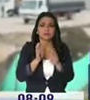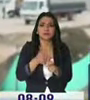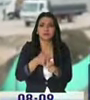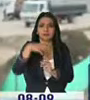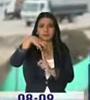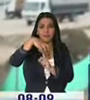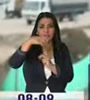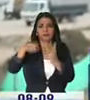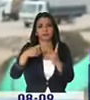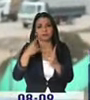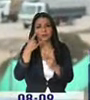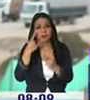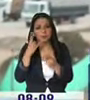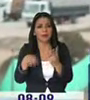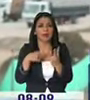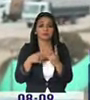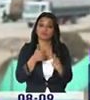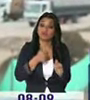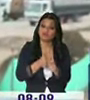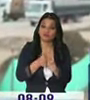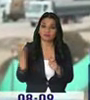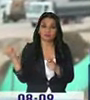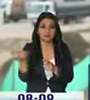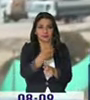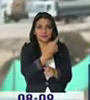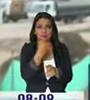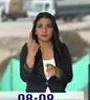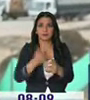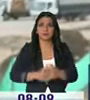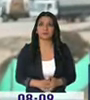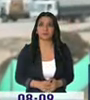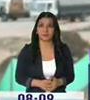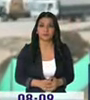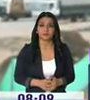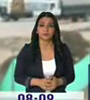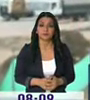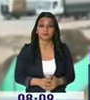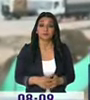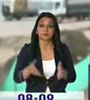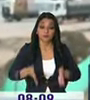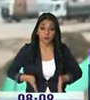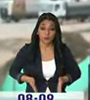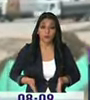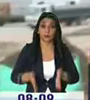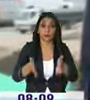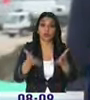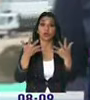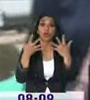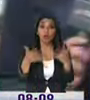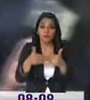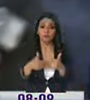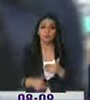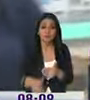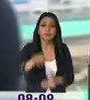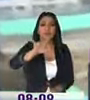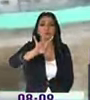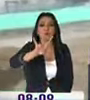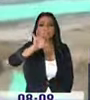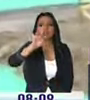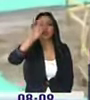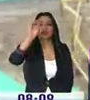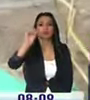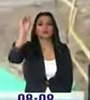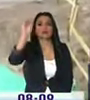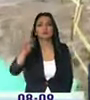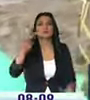mitad del mundo, en Pomaski. Estamos muy cerca de aquí. Cabe señalar que esta obra tiene en general un avance del